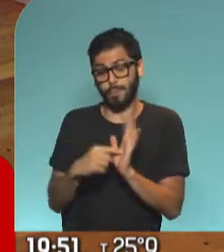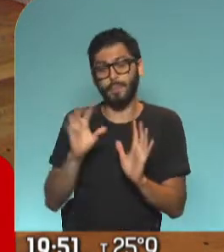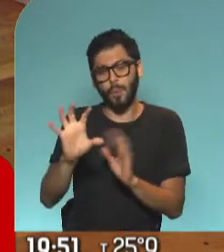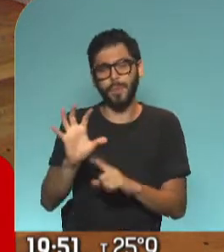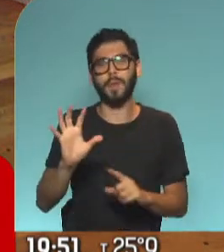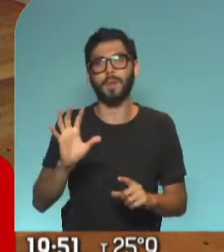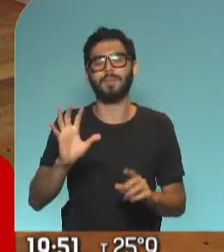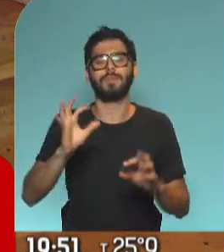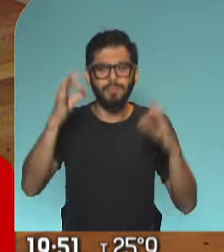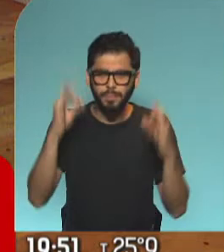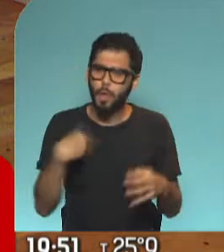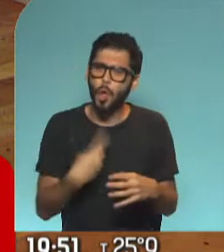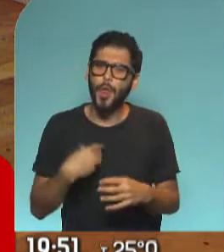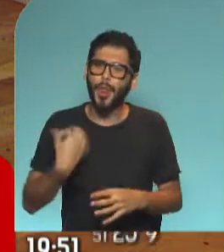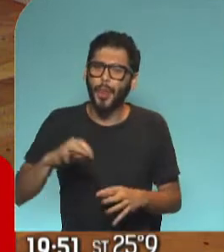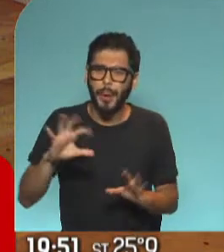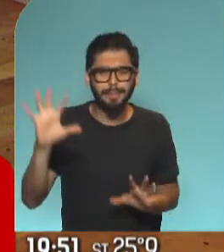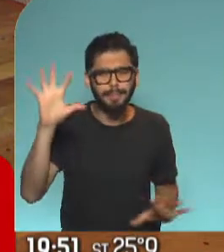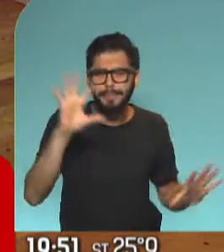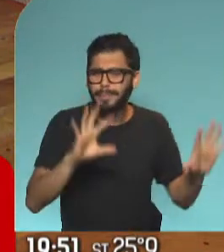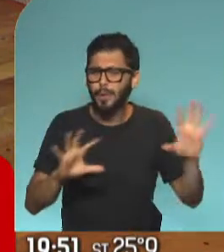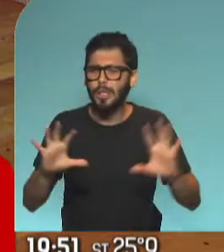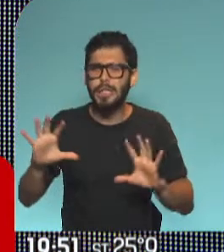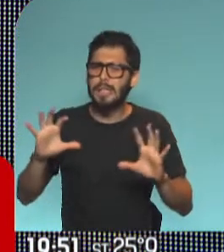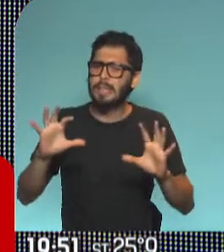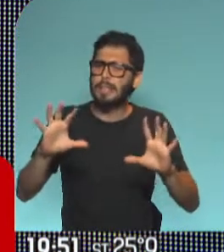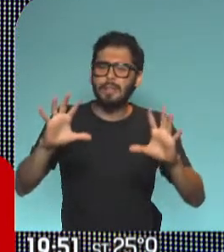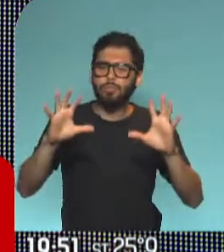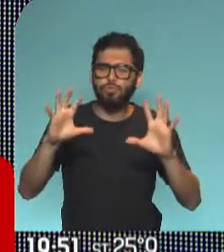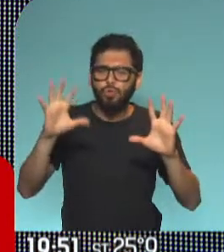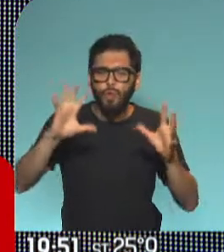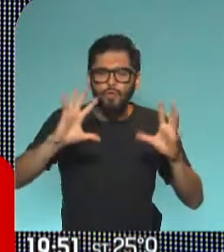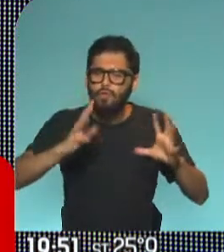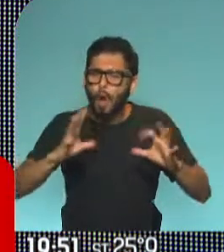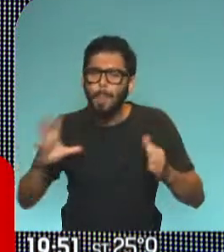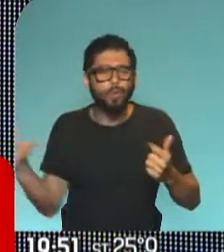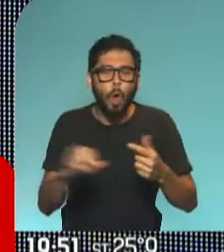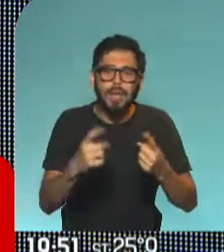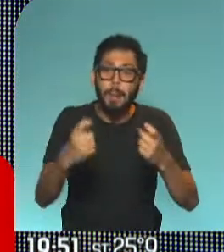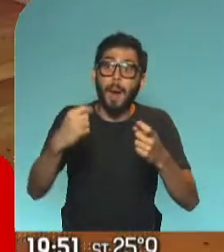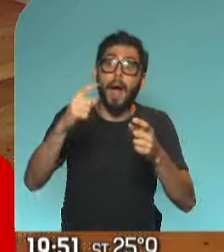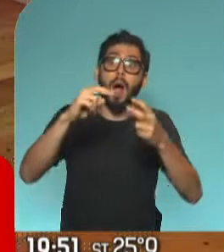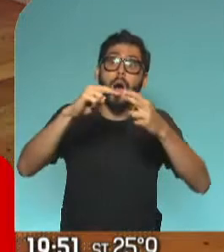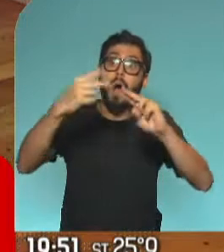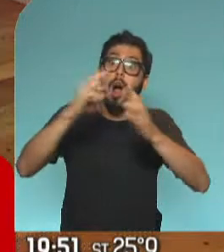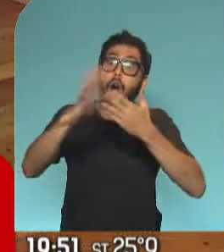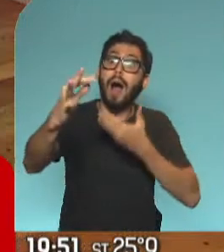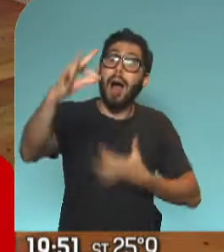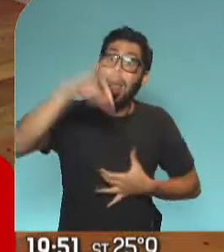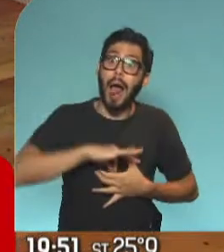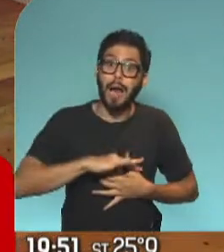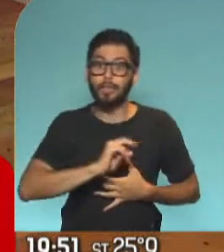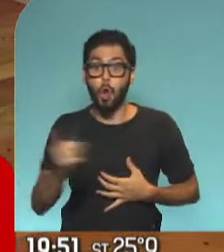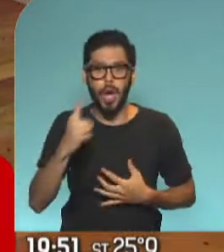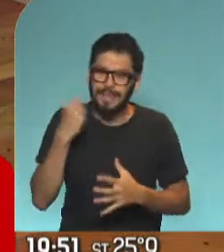tenemos que hacer todo lo posible porque esa cepa no entre y sobre todo que no entre ahora. Pero es más fácil de imaginar lo que puede suceder